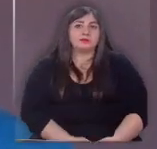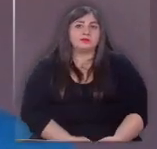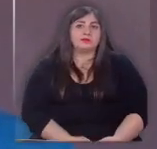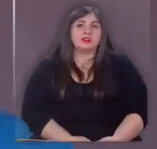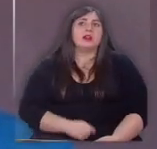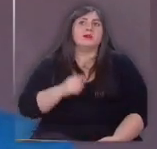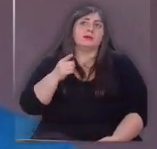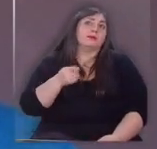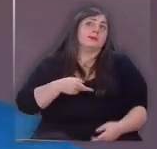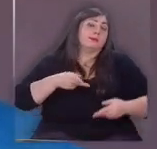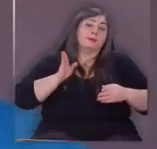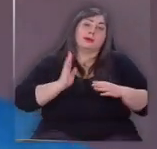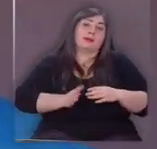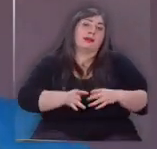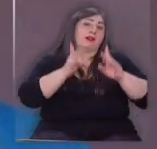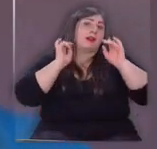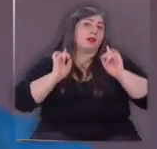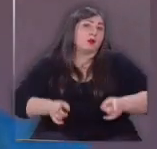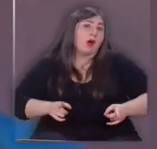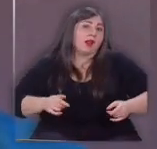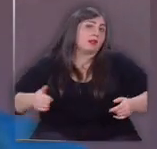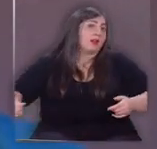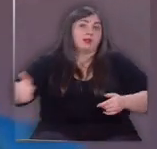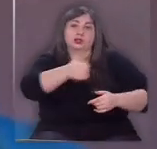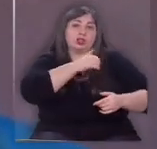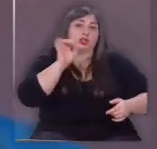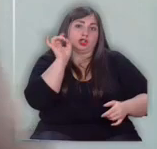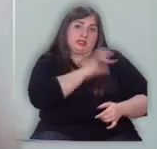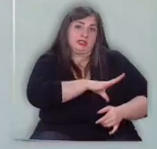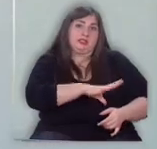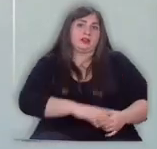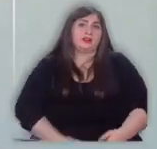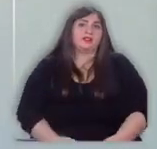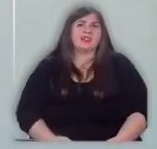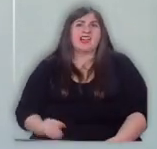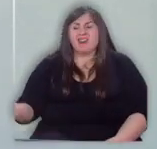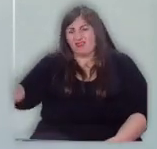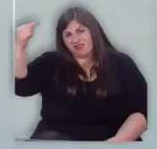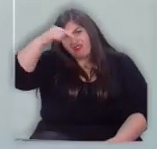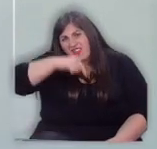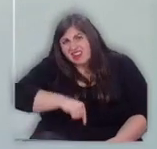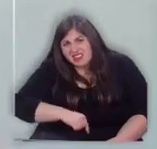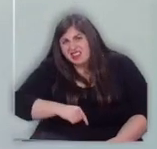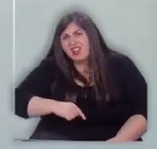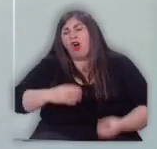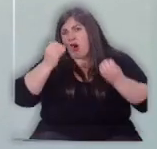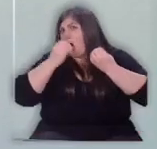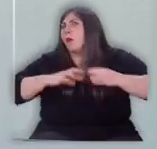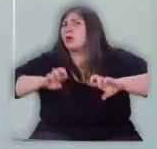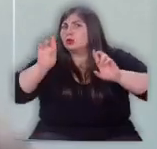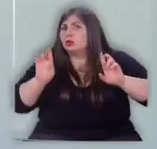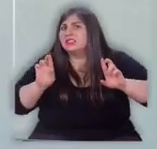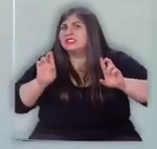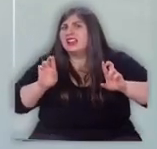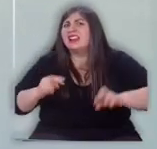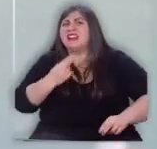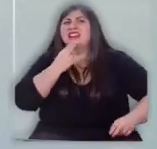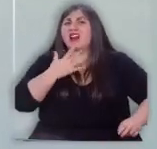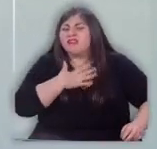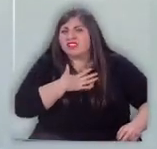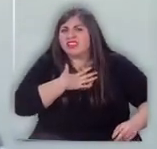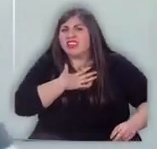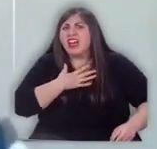permanezca igual que el de todos los chilenos. Venir a canjear oportunistamente la vida